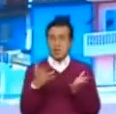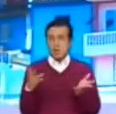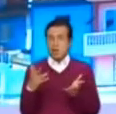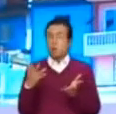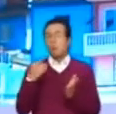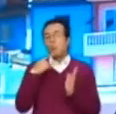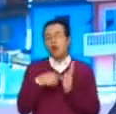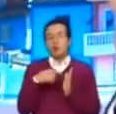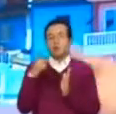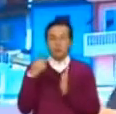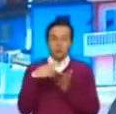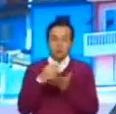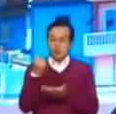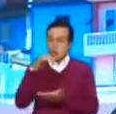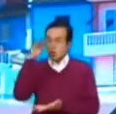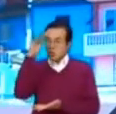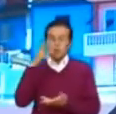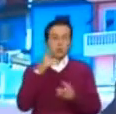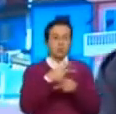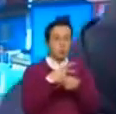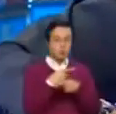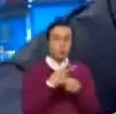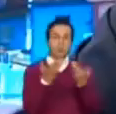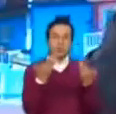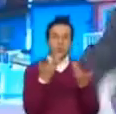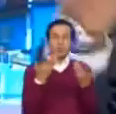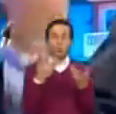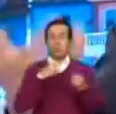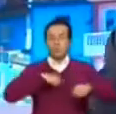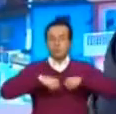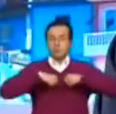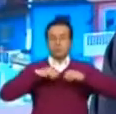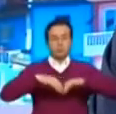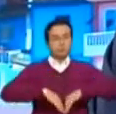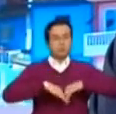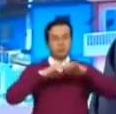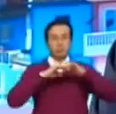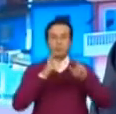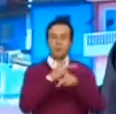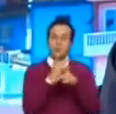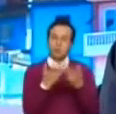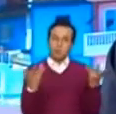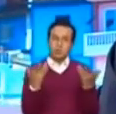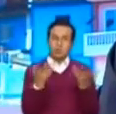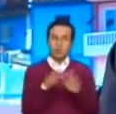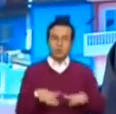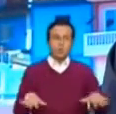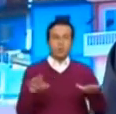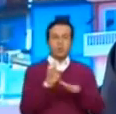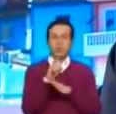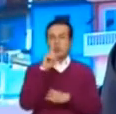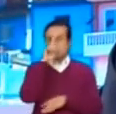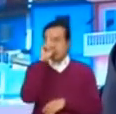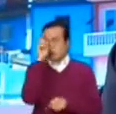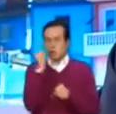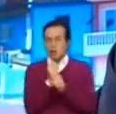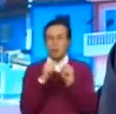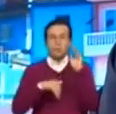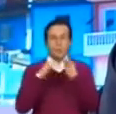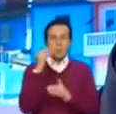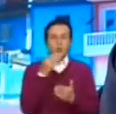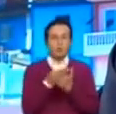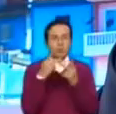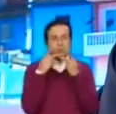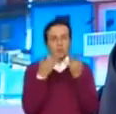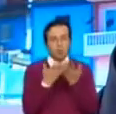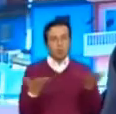de la inversión productiva, del desarrollo endógeno del país, de los mecanismos que levanten la producción, la productividad, el empleo local, las compras